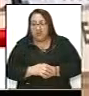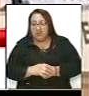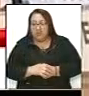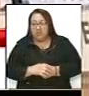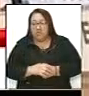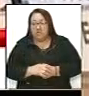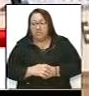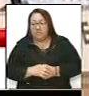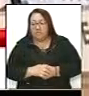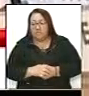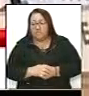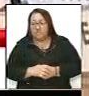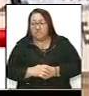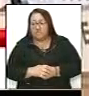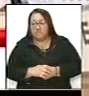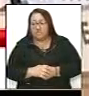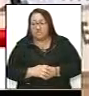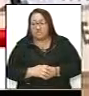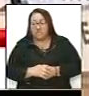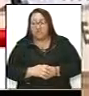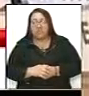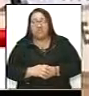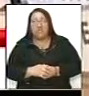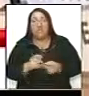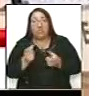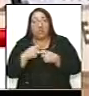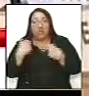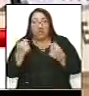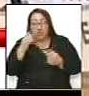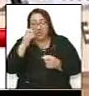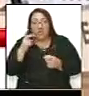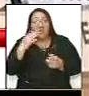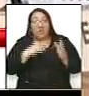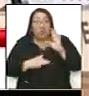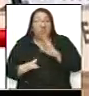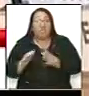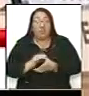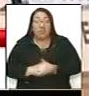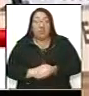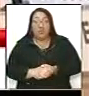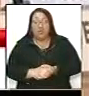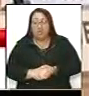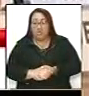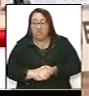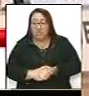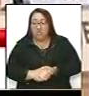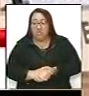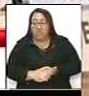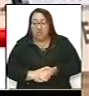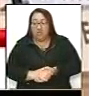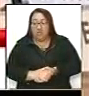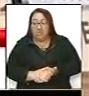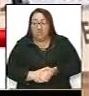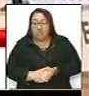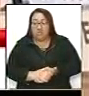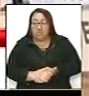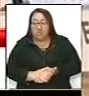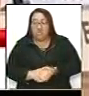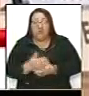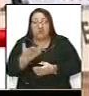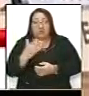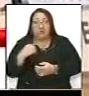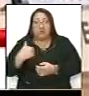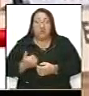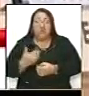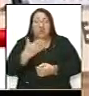y así como también los colegas congresistas del Cusco, miembros de la Comisión de Educación, por lo que pido,